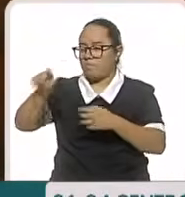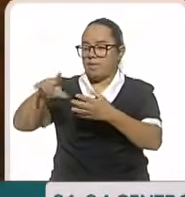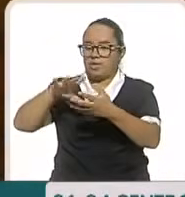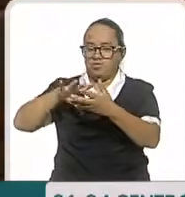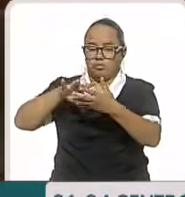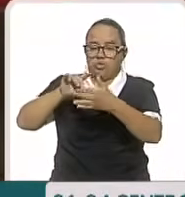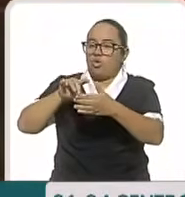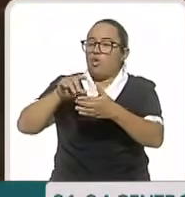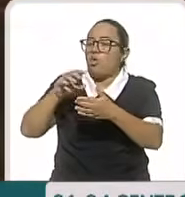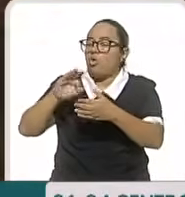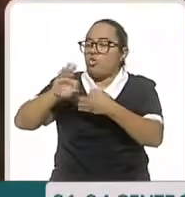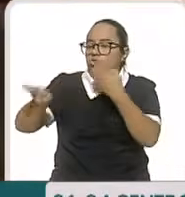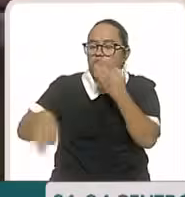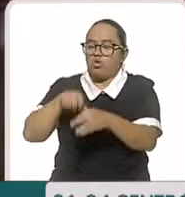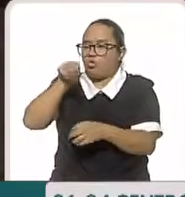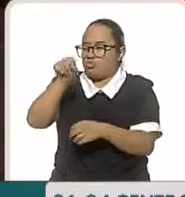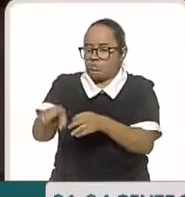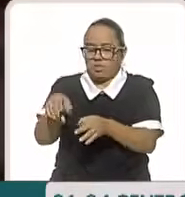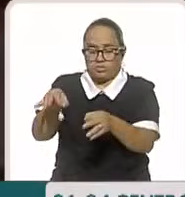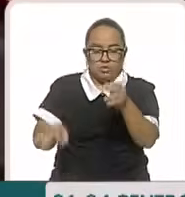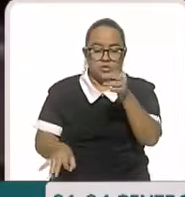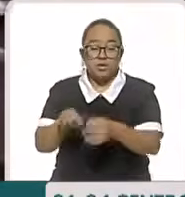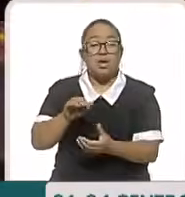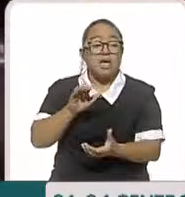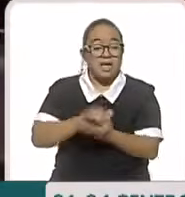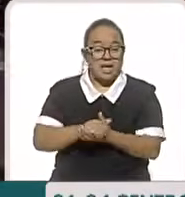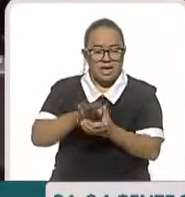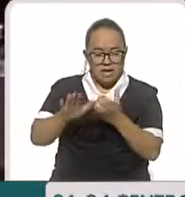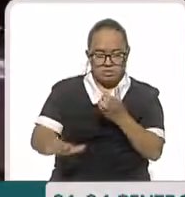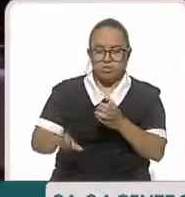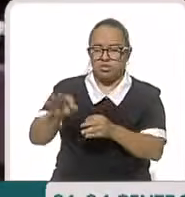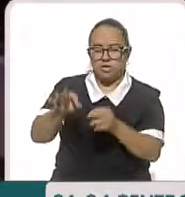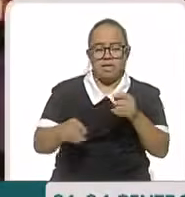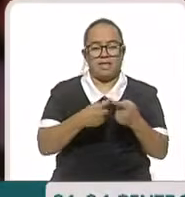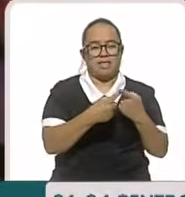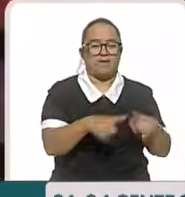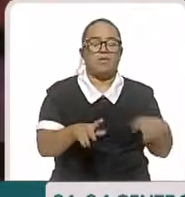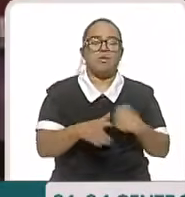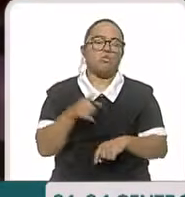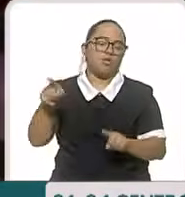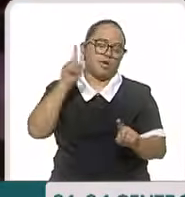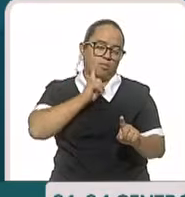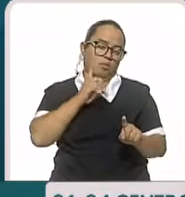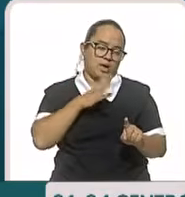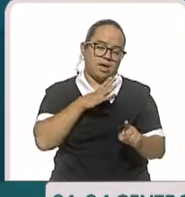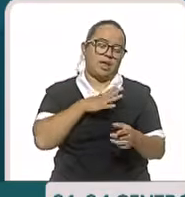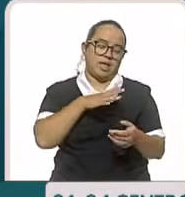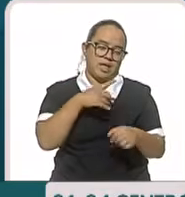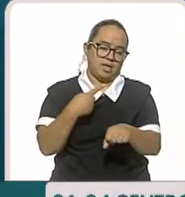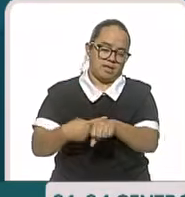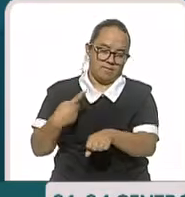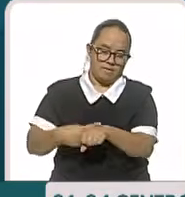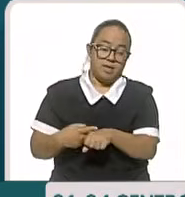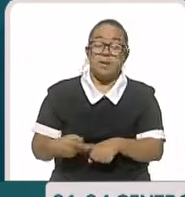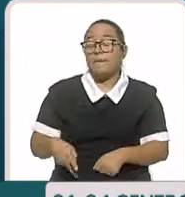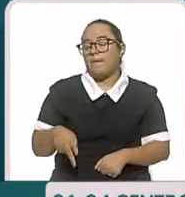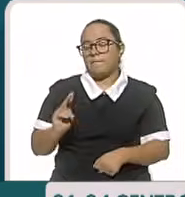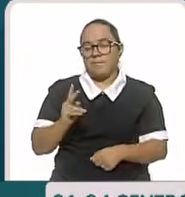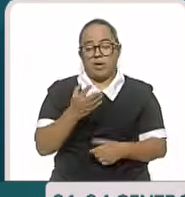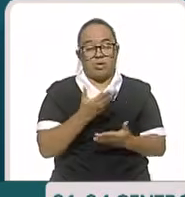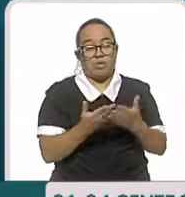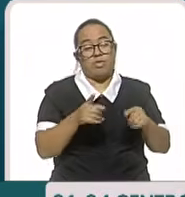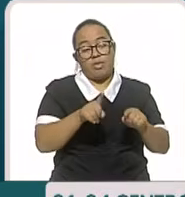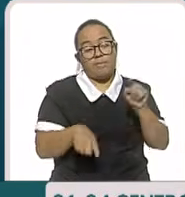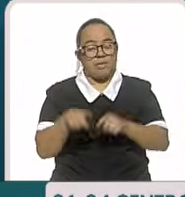estuvieron integrados en un mismo proceso. La esposa siguió un proceso separado debido a cuestiones de salud, pero dependerá mucho cómo